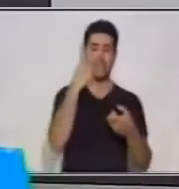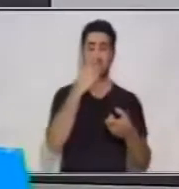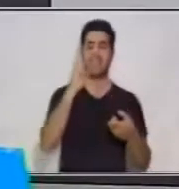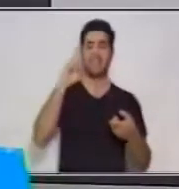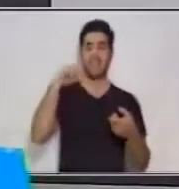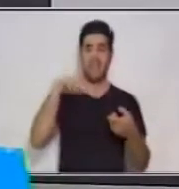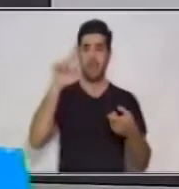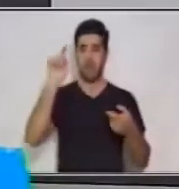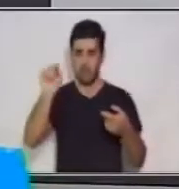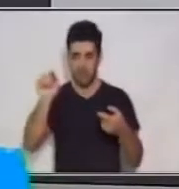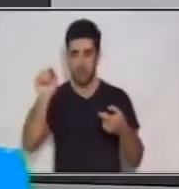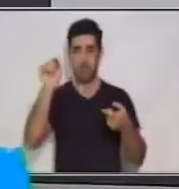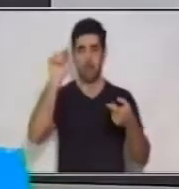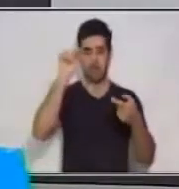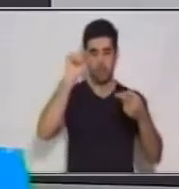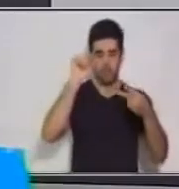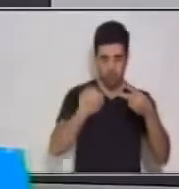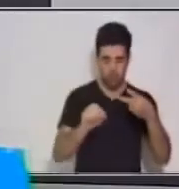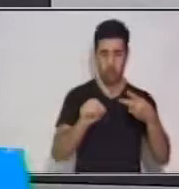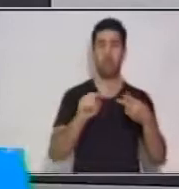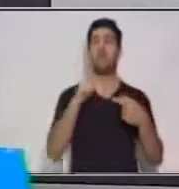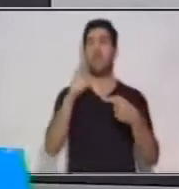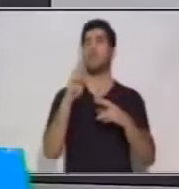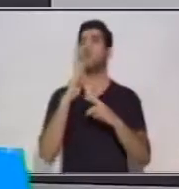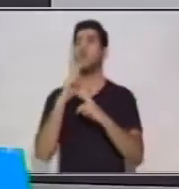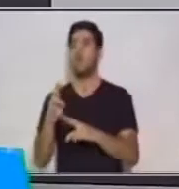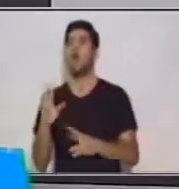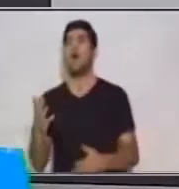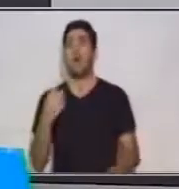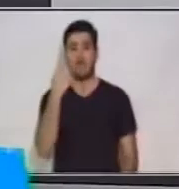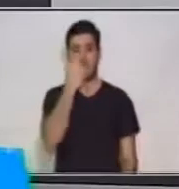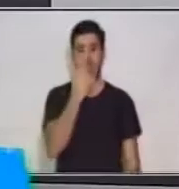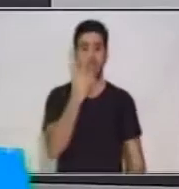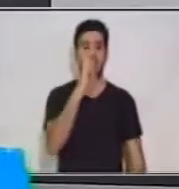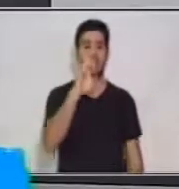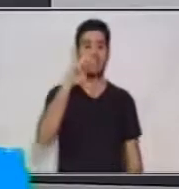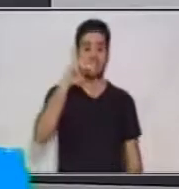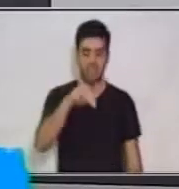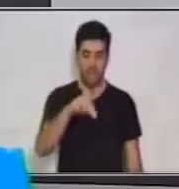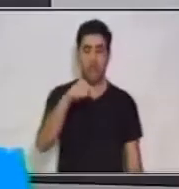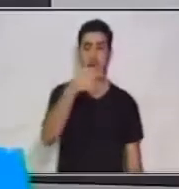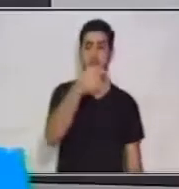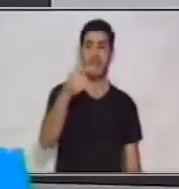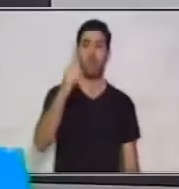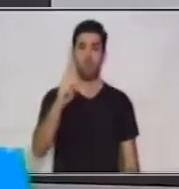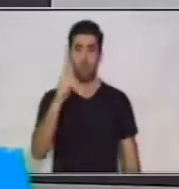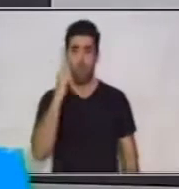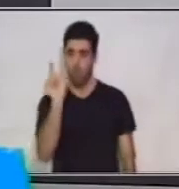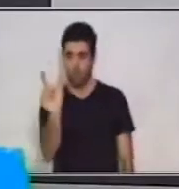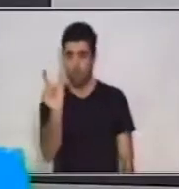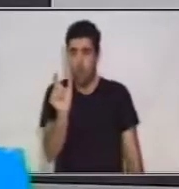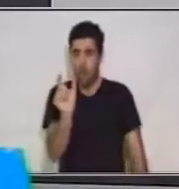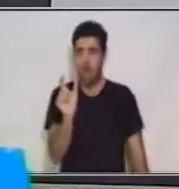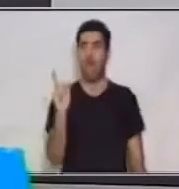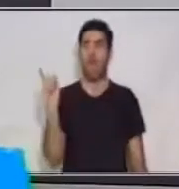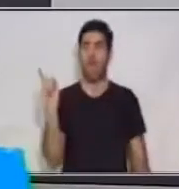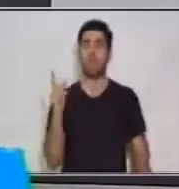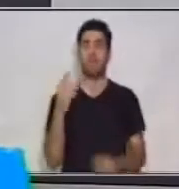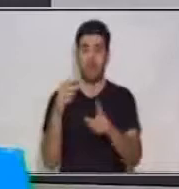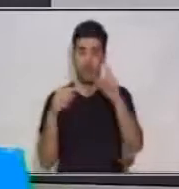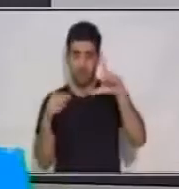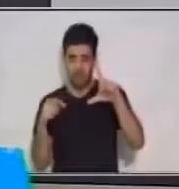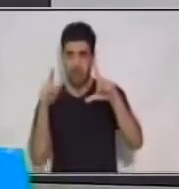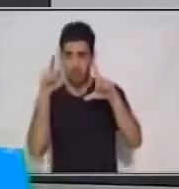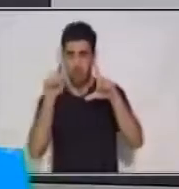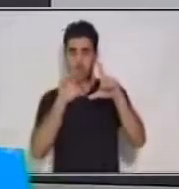a teclear Shift, luego la función seno y tecleas este número decimal,